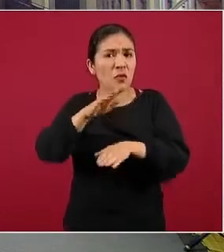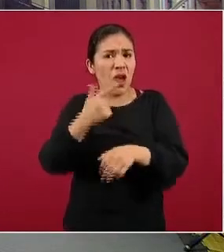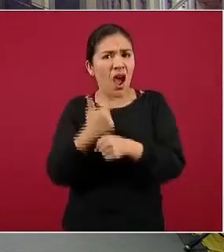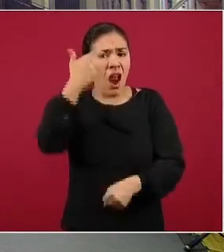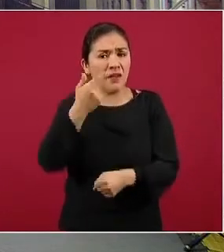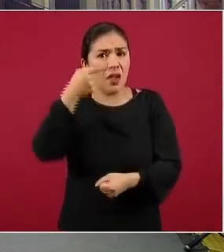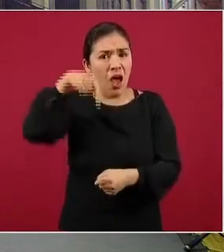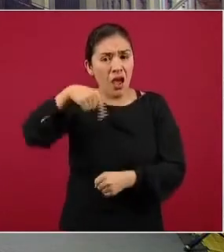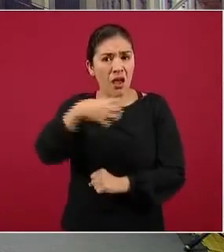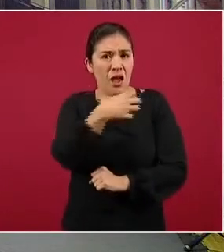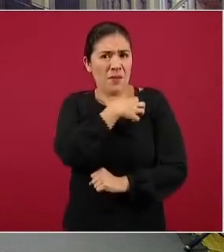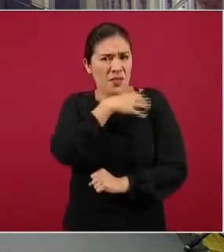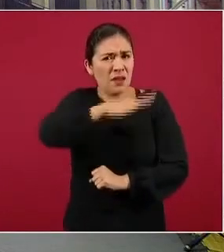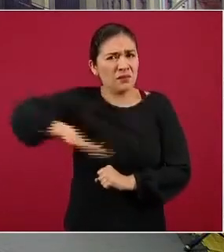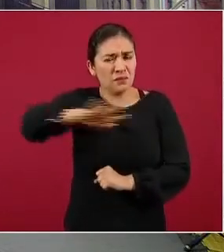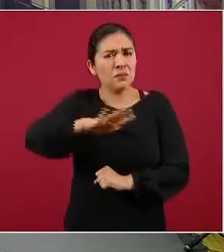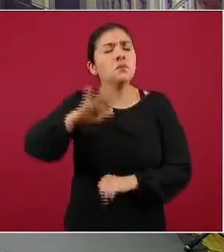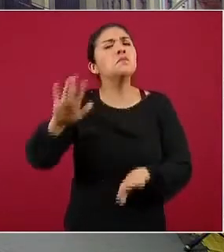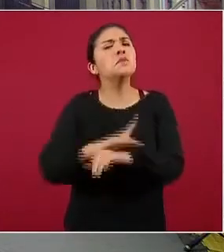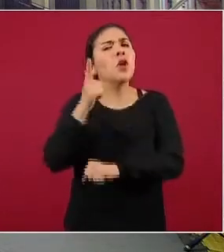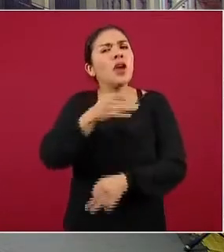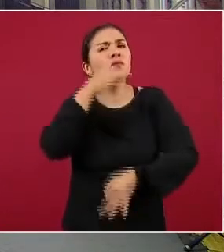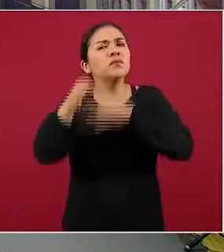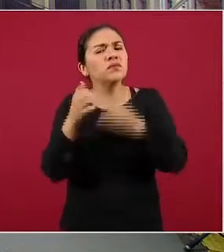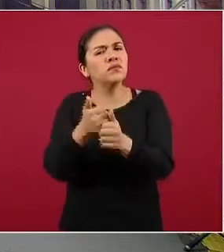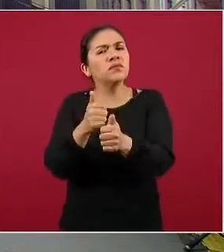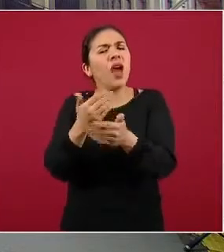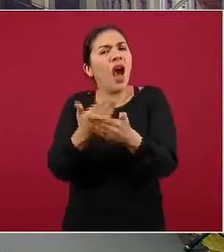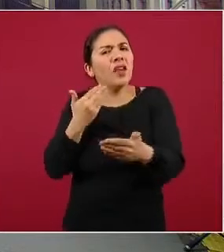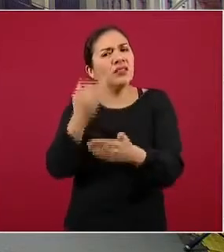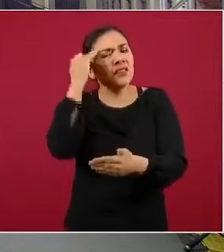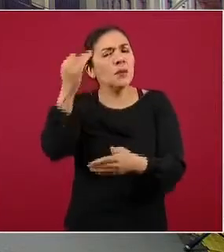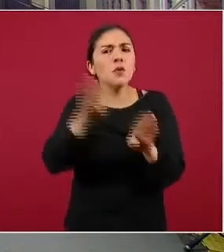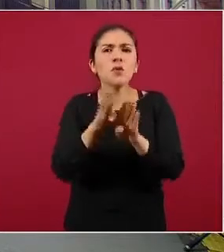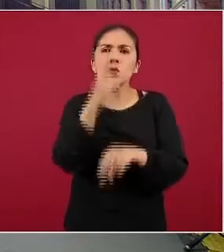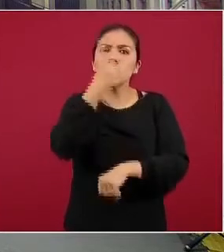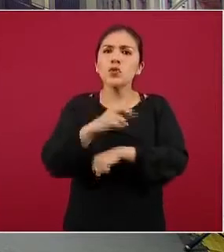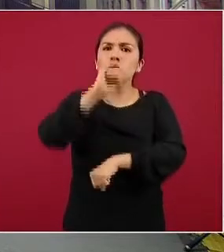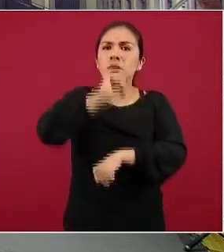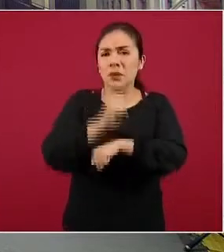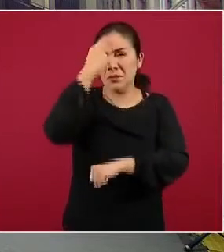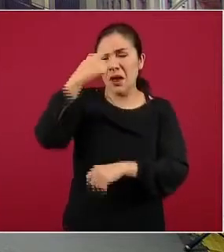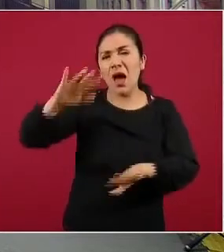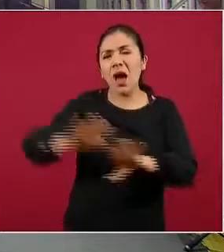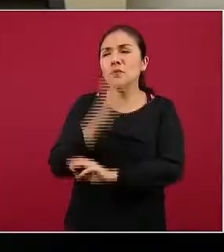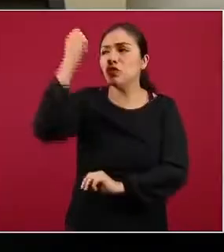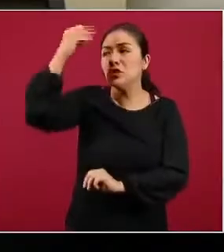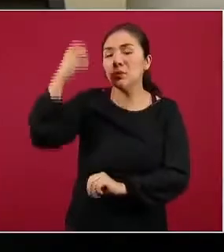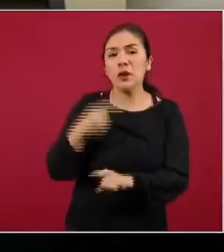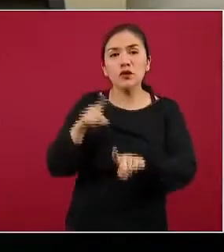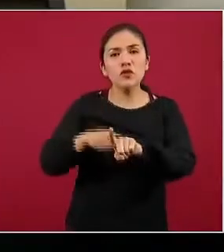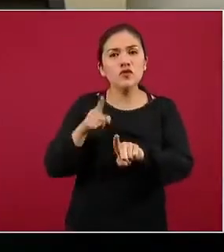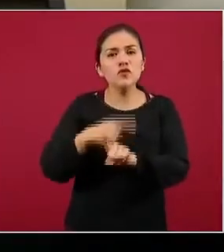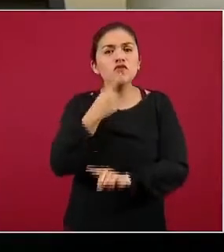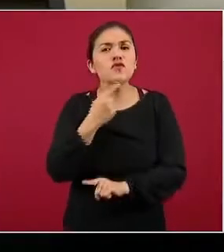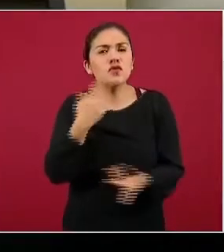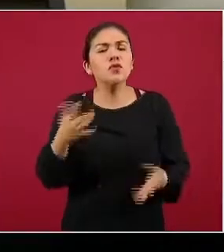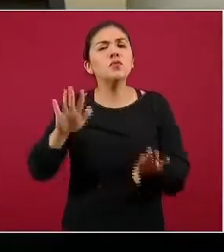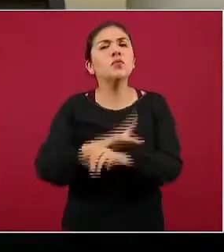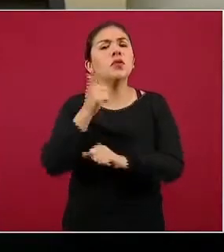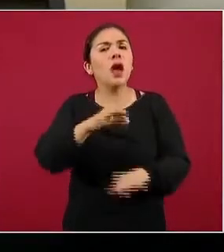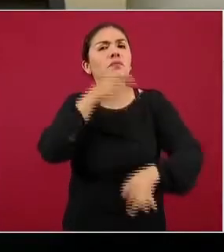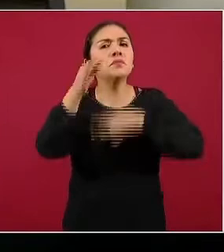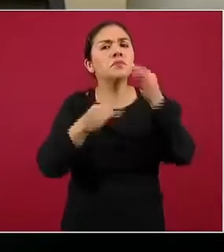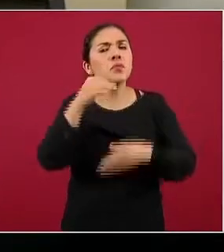Si nos pudiera aclarar qué retrasó el anuncio por lo menos de 2 semanas del semáforo rojo, y por qué se dio a conocer